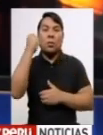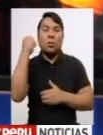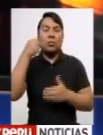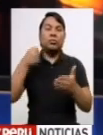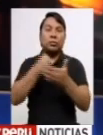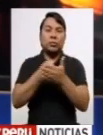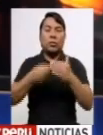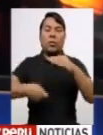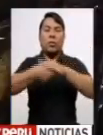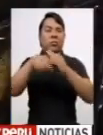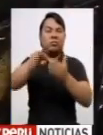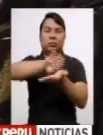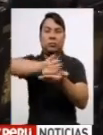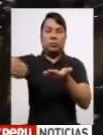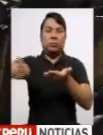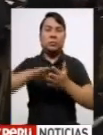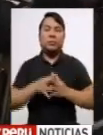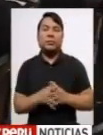la corrupción.